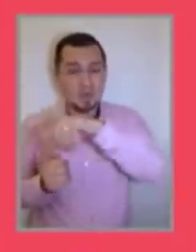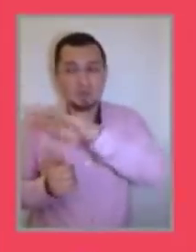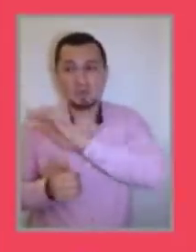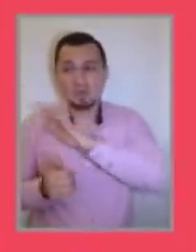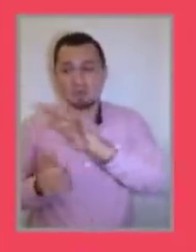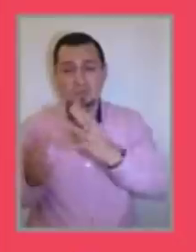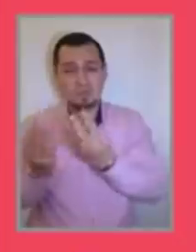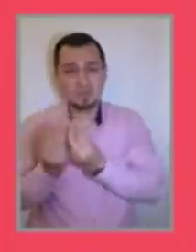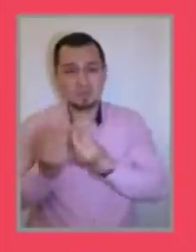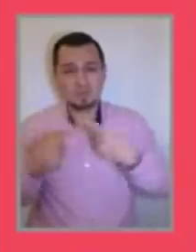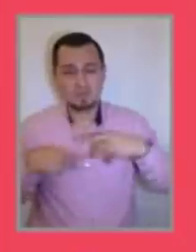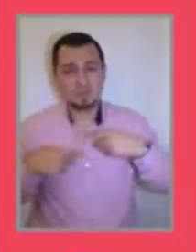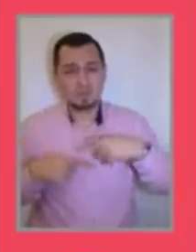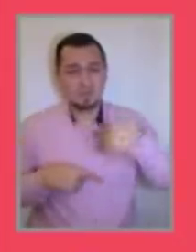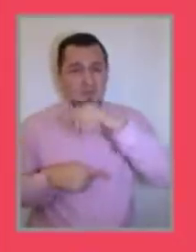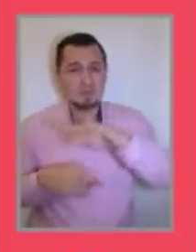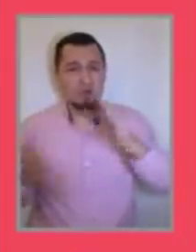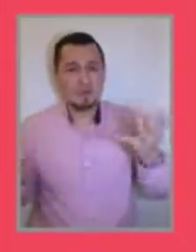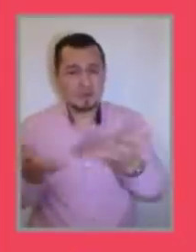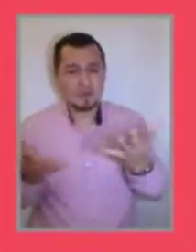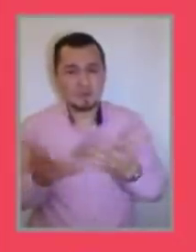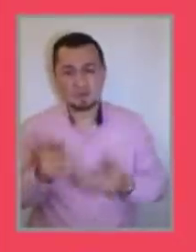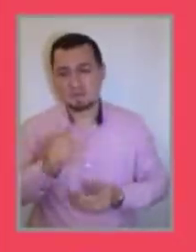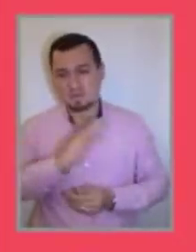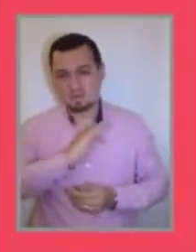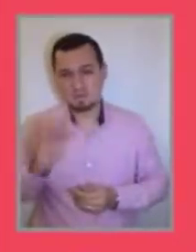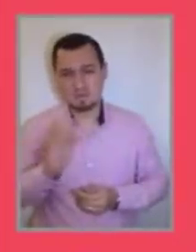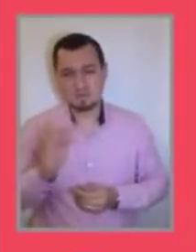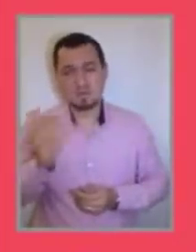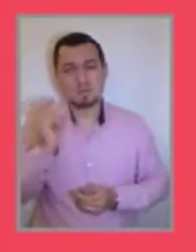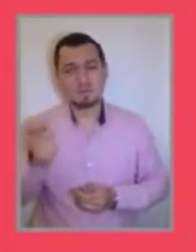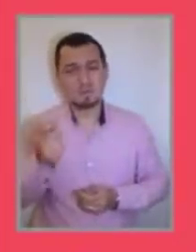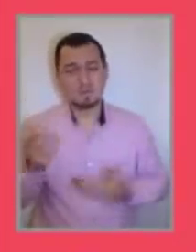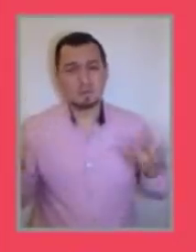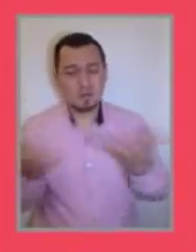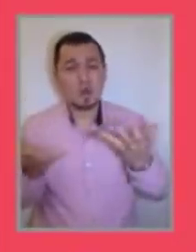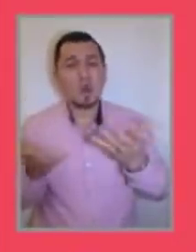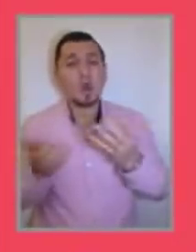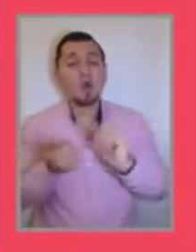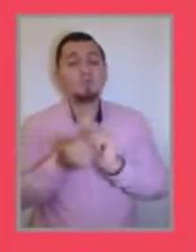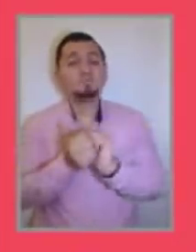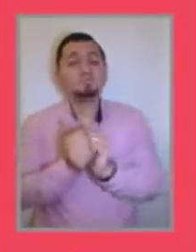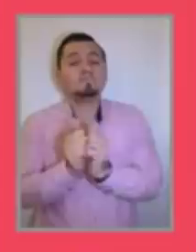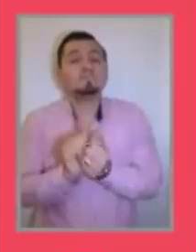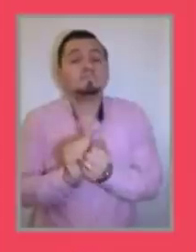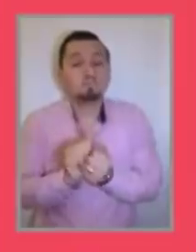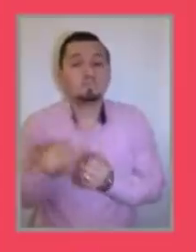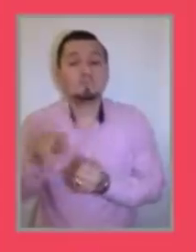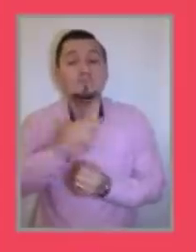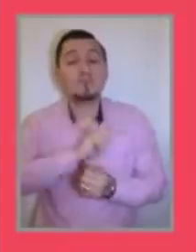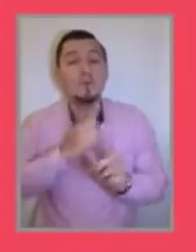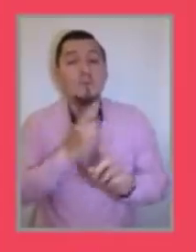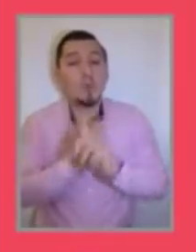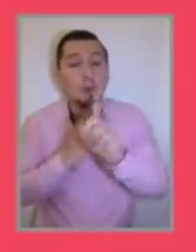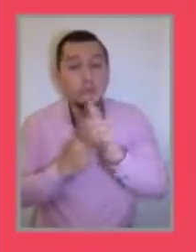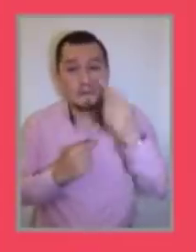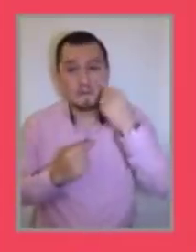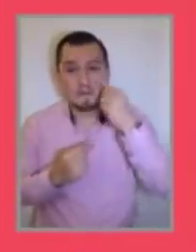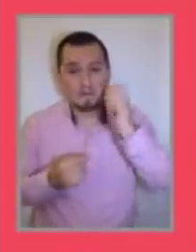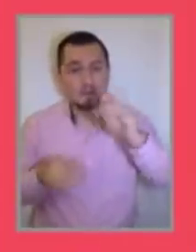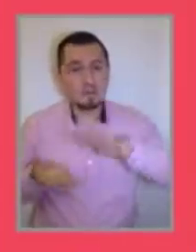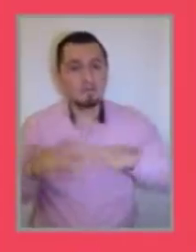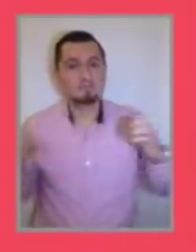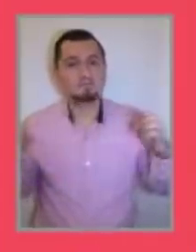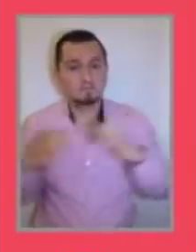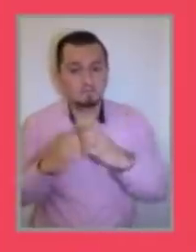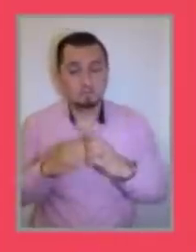es Ciencias Forenses va cumpliendo con su agenda de trabajo. Estamos en un momento de transición, no hemos volvido a tener este problema. A pesar de la emergencia